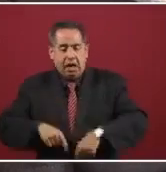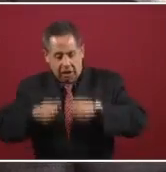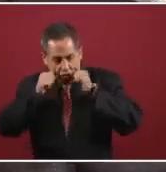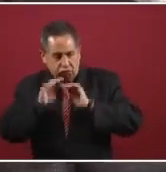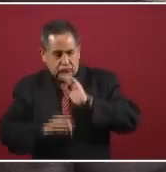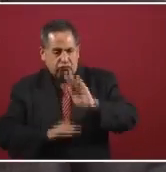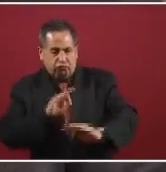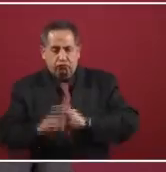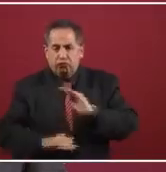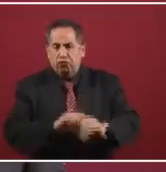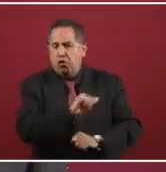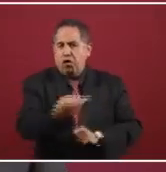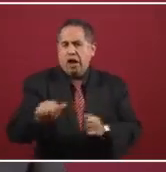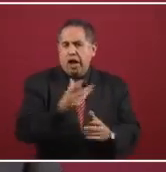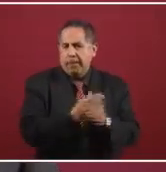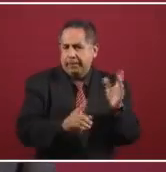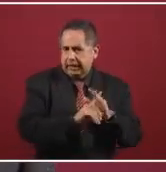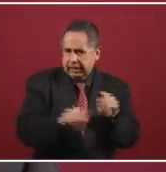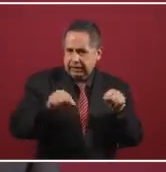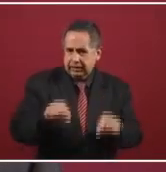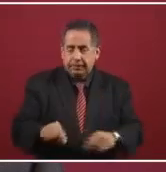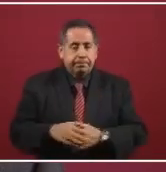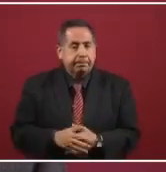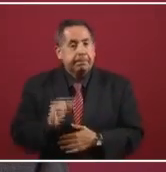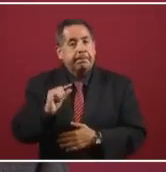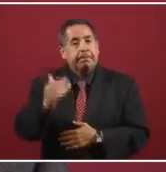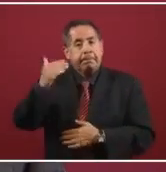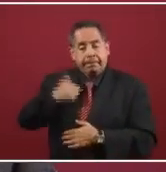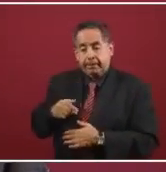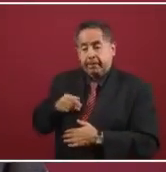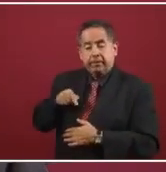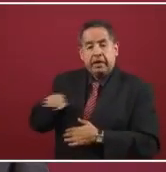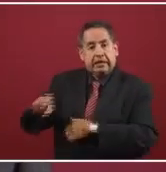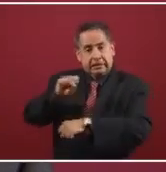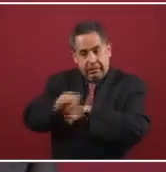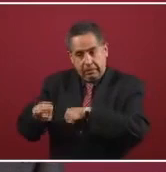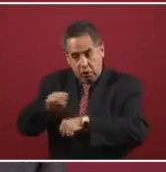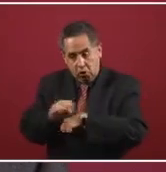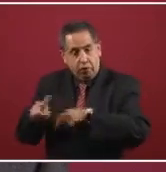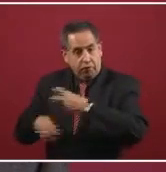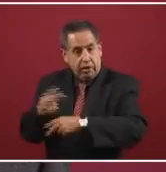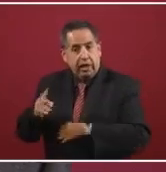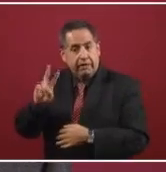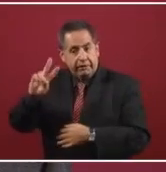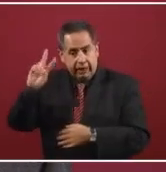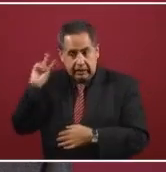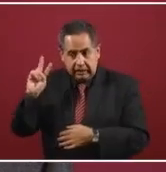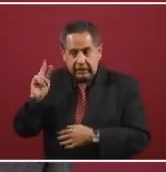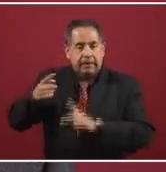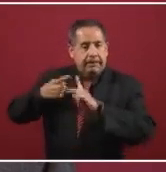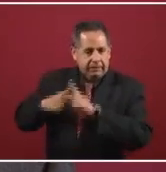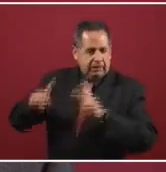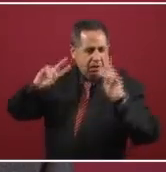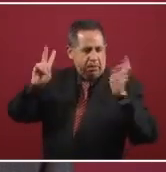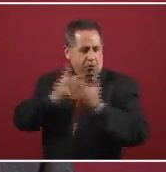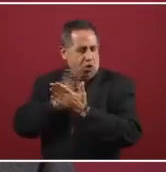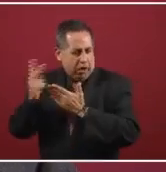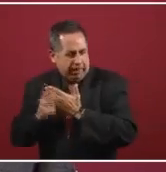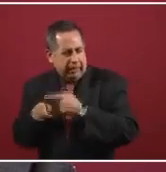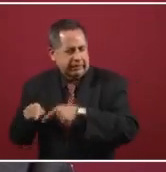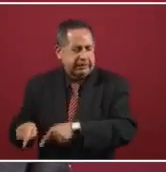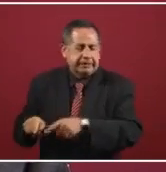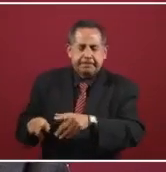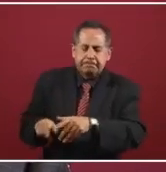van a tener. Por otro lado, yo estuve en Salvador el viernes para una cosa, entre otras muchas, además de iniciar Sembrando Vida, que es